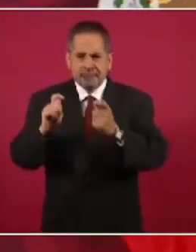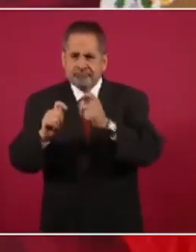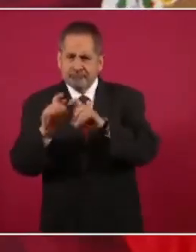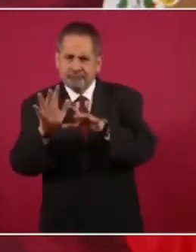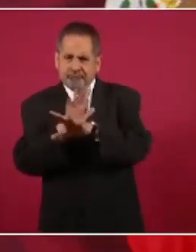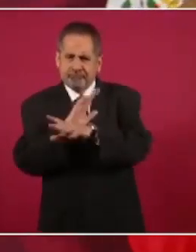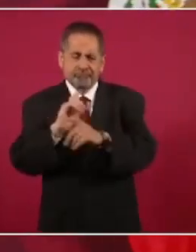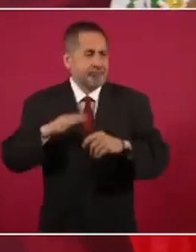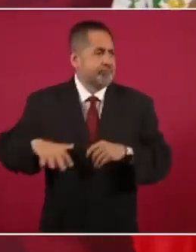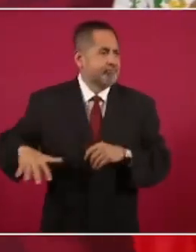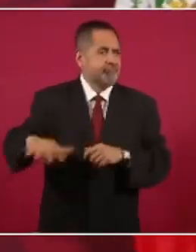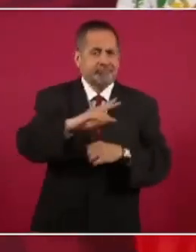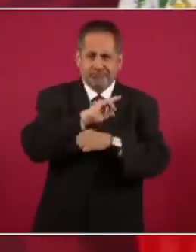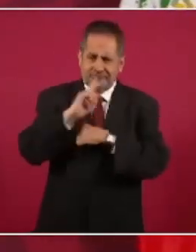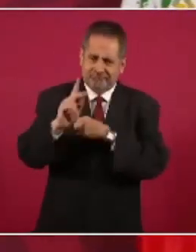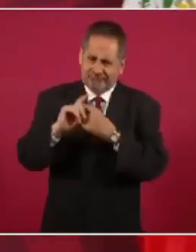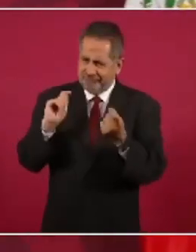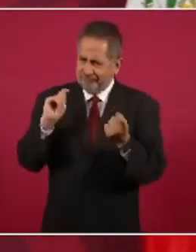del país,